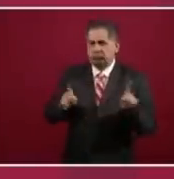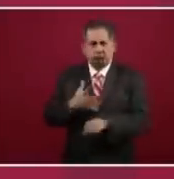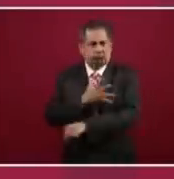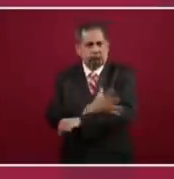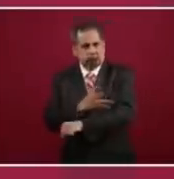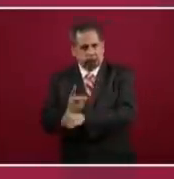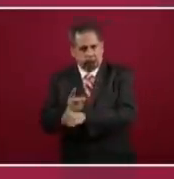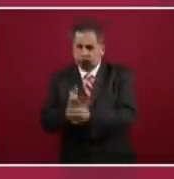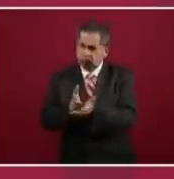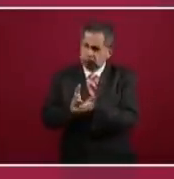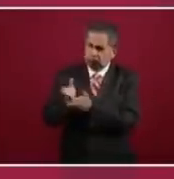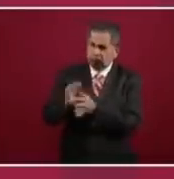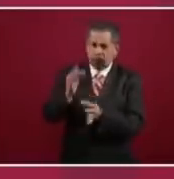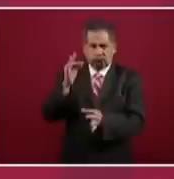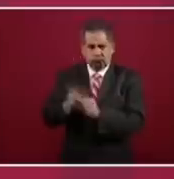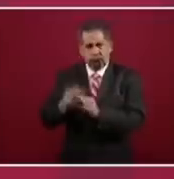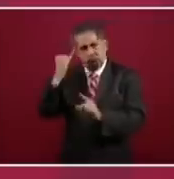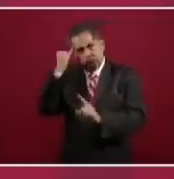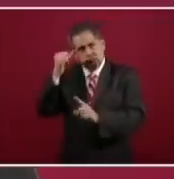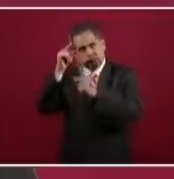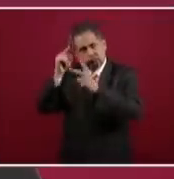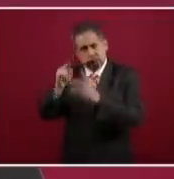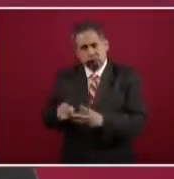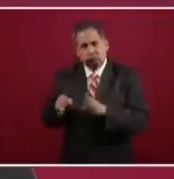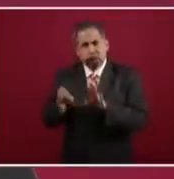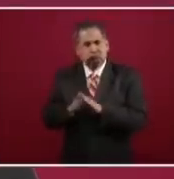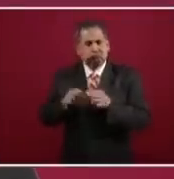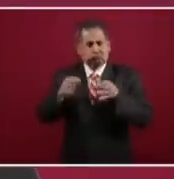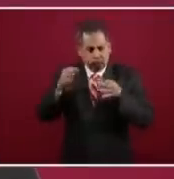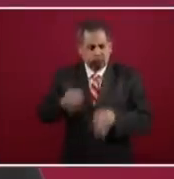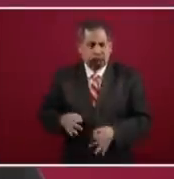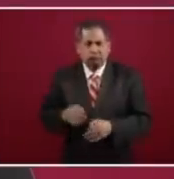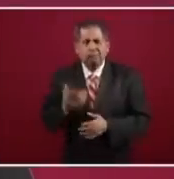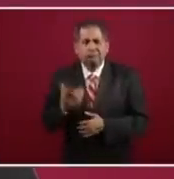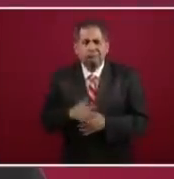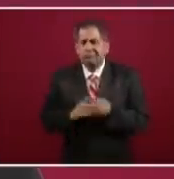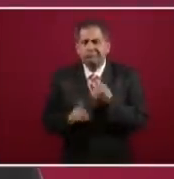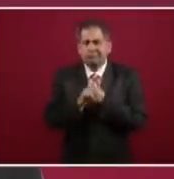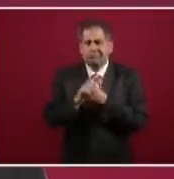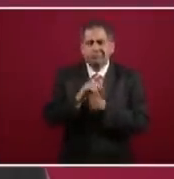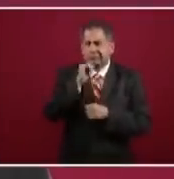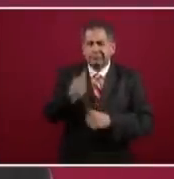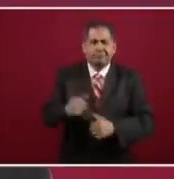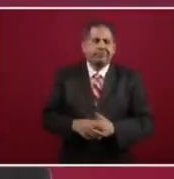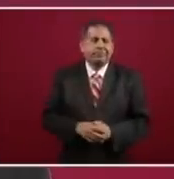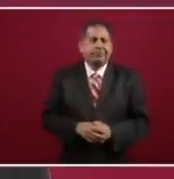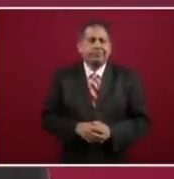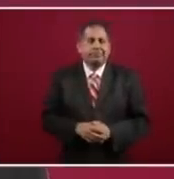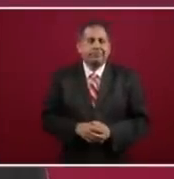con integridad con principios con necesidad no hay problema